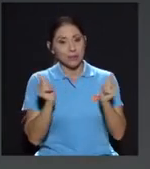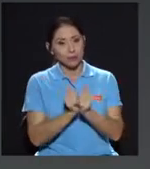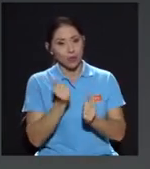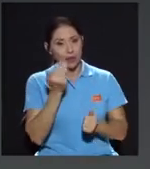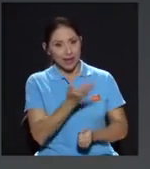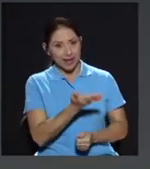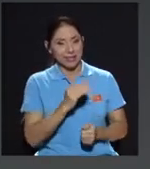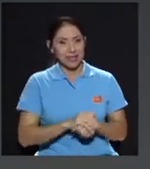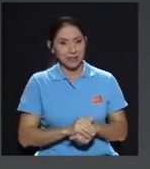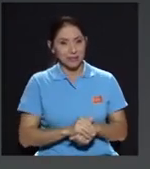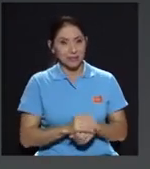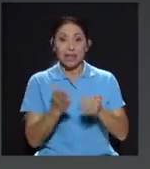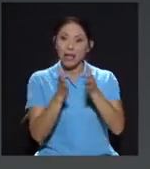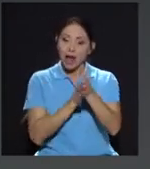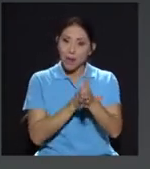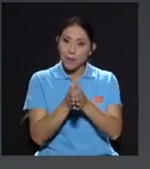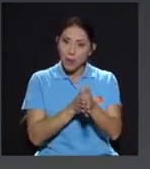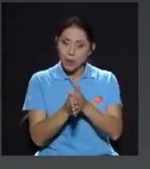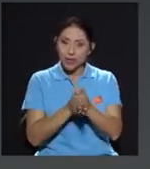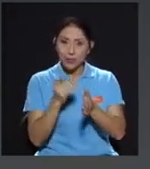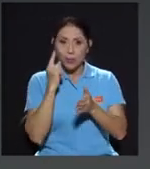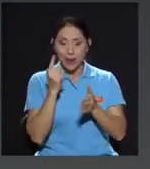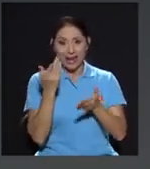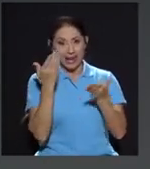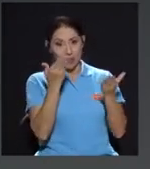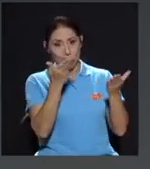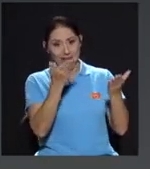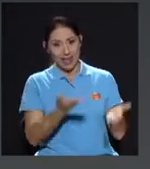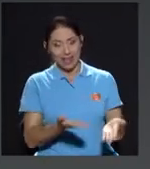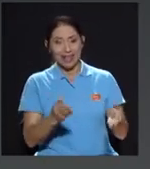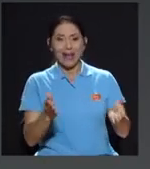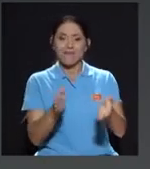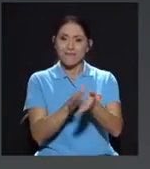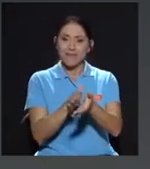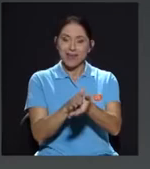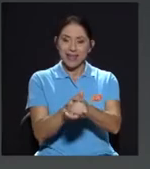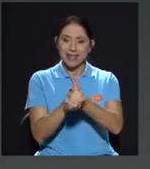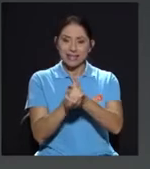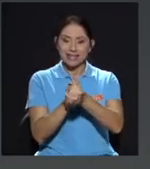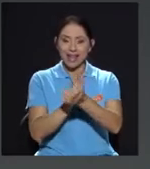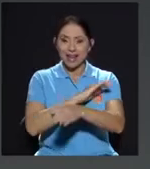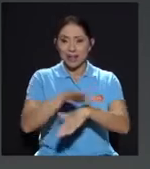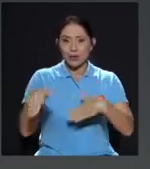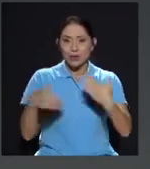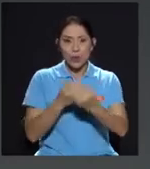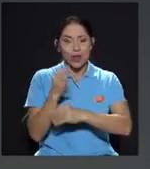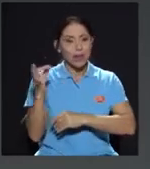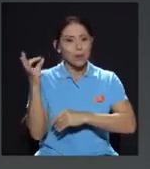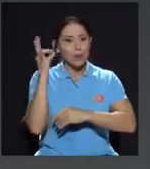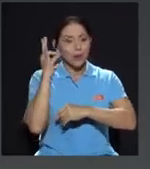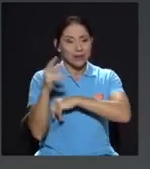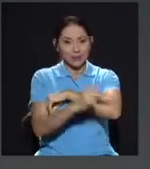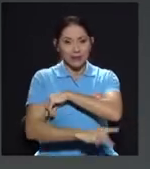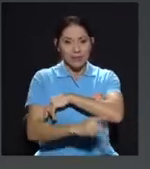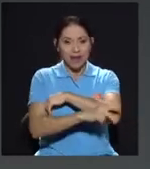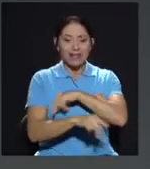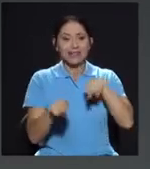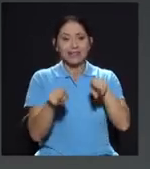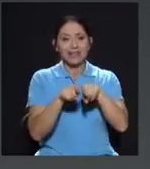pero aprovecho para felicitar en ella a todas las mujeres del país y del planeta